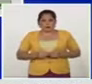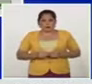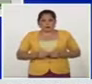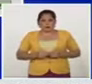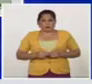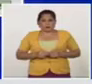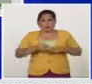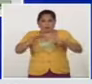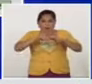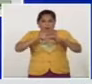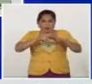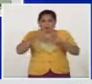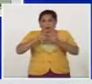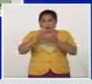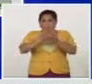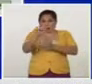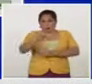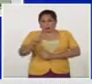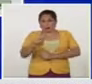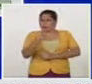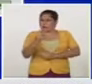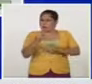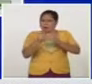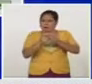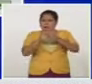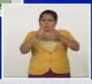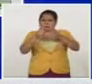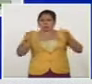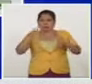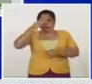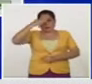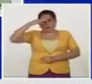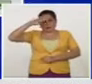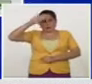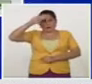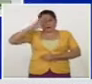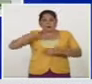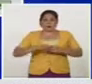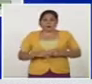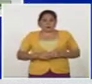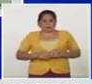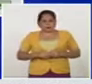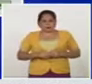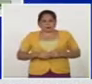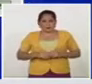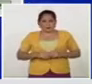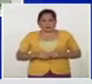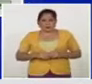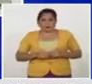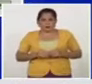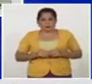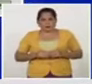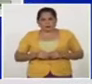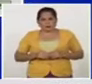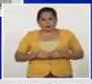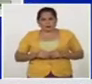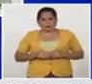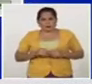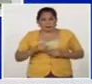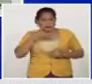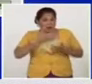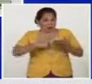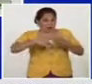y Bayabeque, con las tasas más elevadas de Cuba, incluso superiores a las del día anterior,